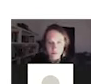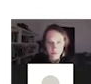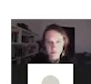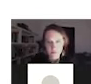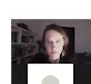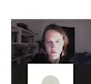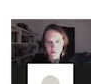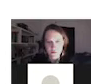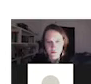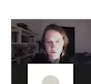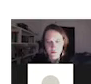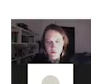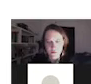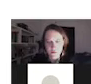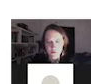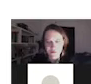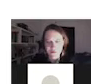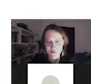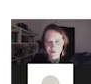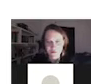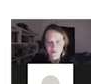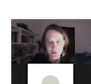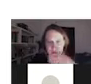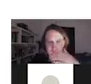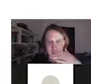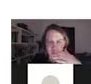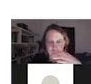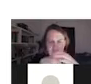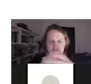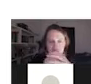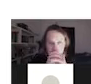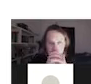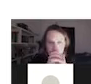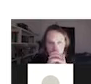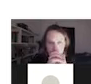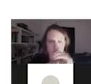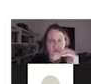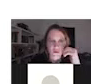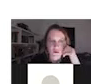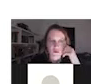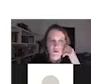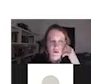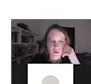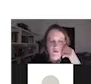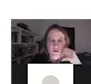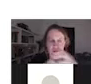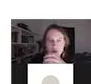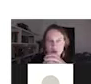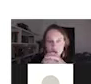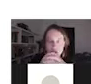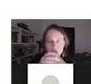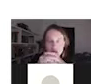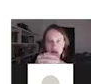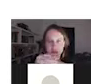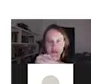nosotros. Nosotros, como pudieron escuchar, estamos entrenándonos, ensayando mucho para que sacamos la voz,